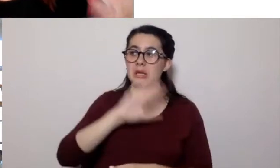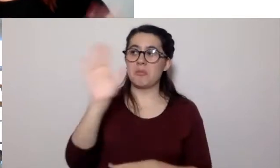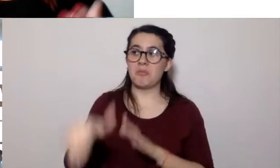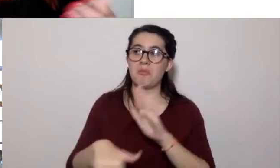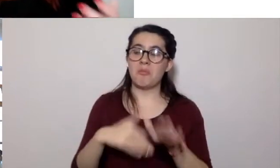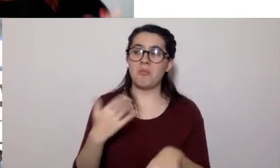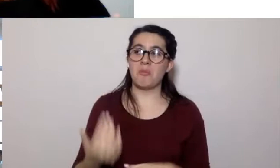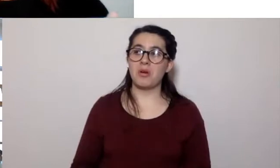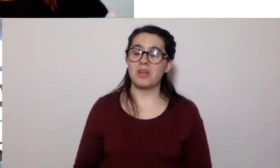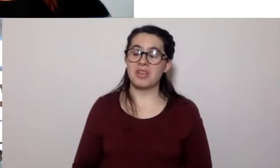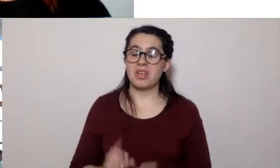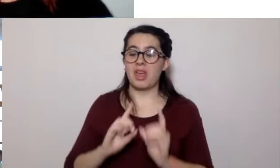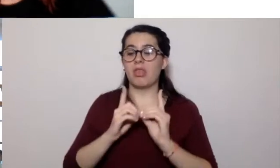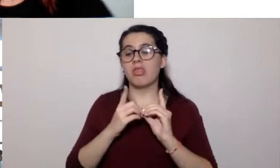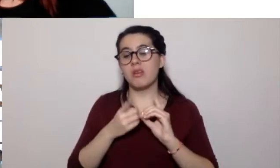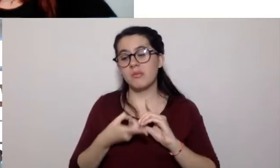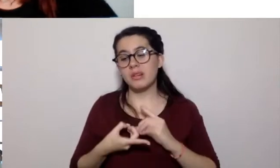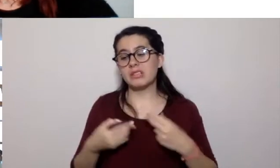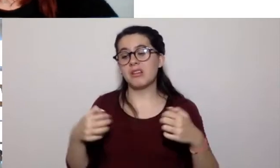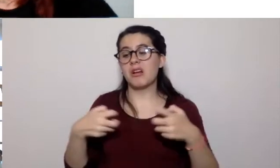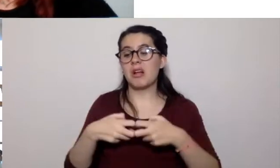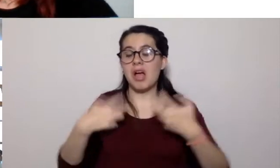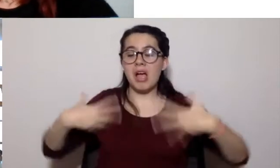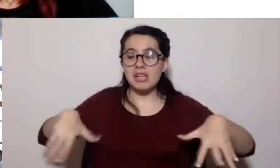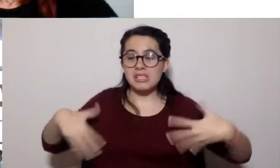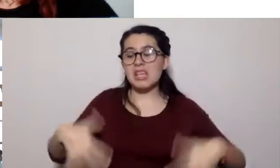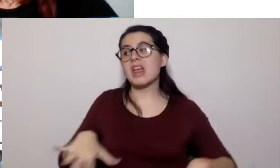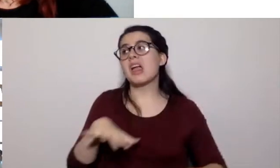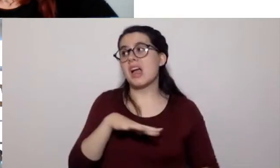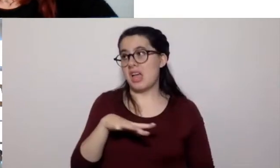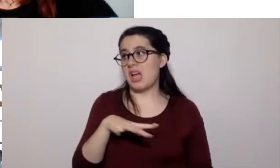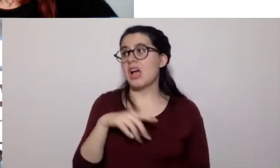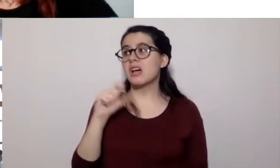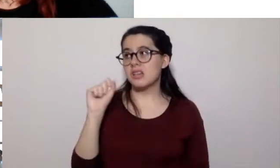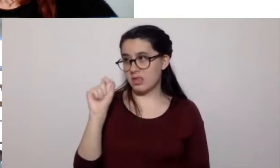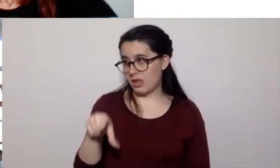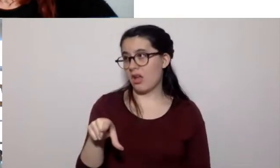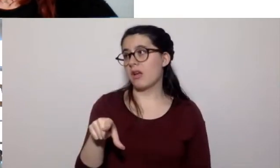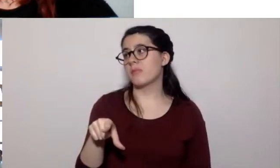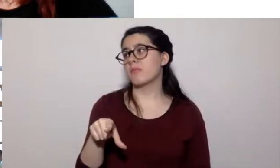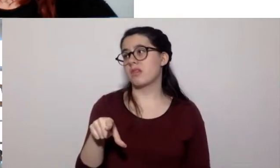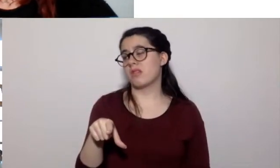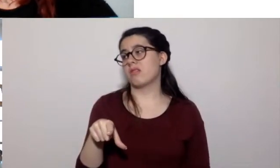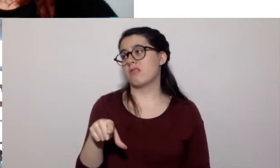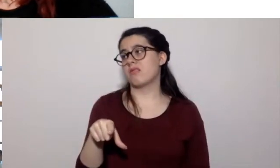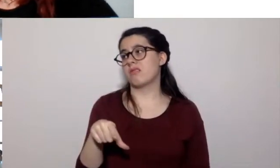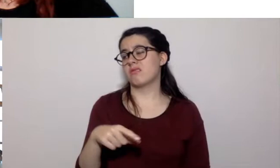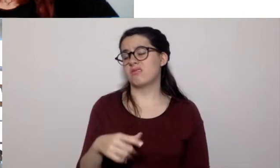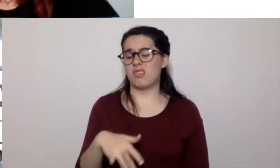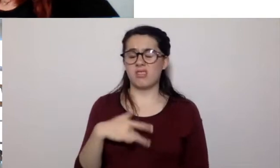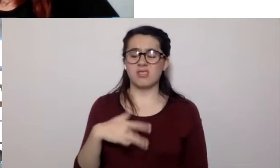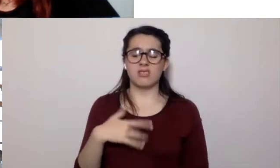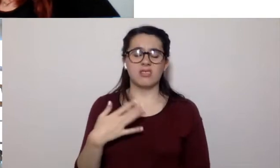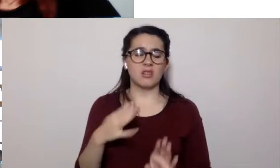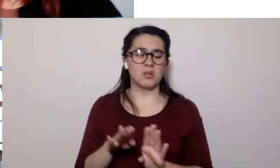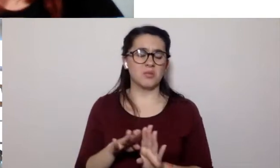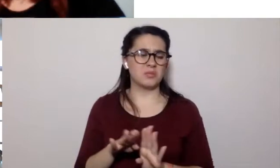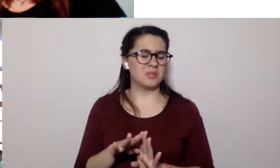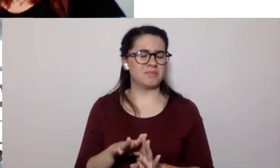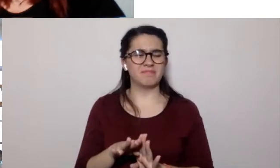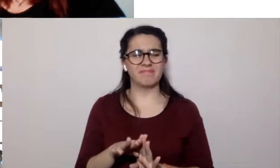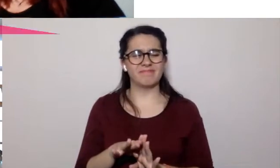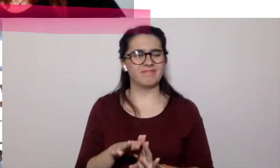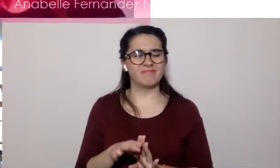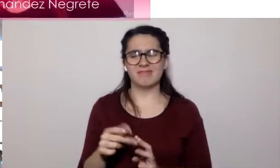de depresión y de ansiedad, ¿no? Te está también lastimando y haciendo ese sentimiento,